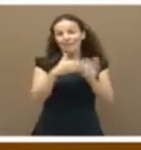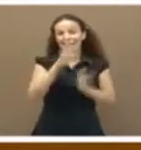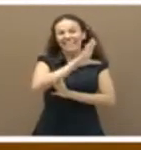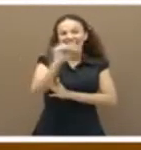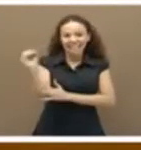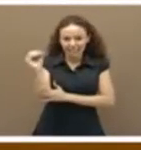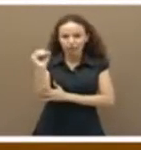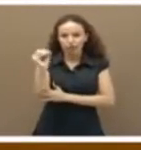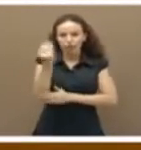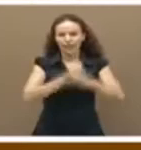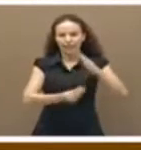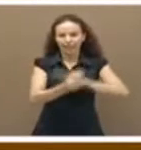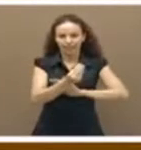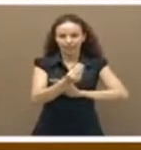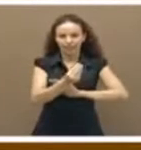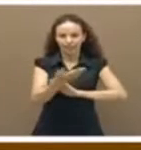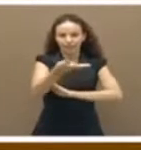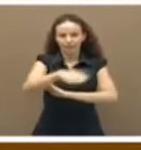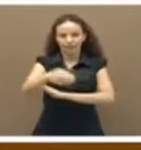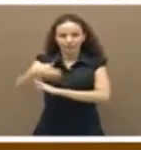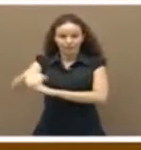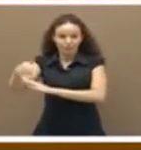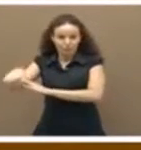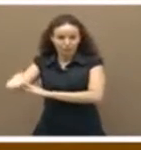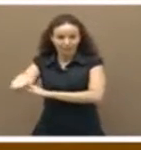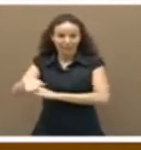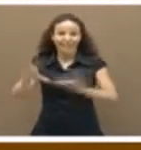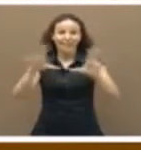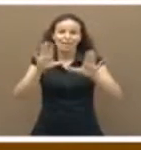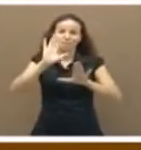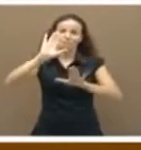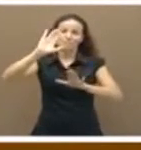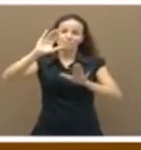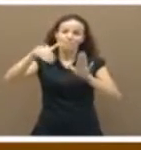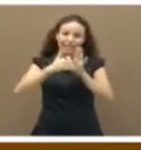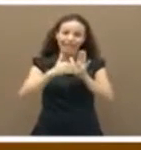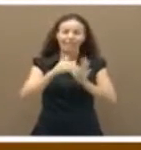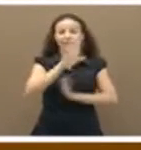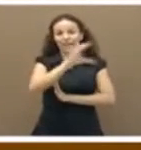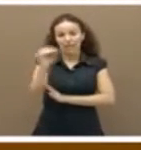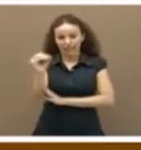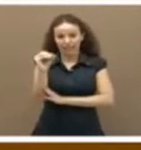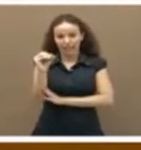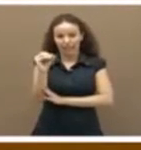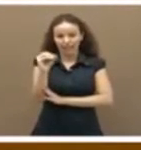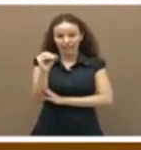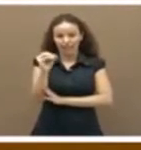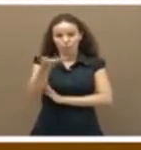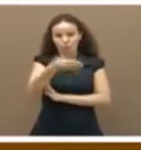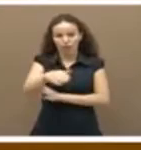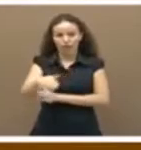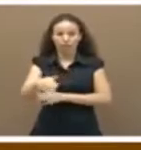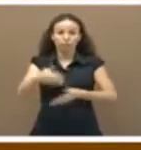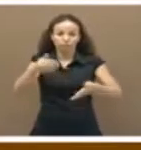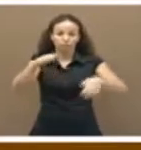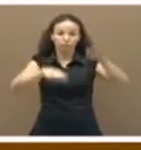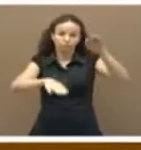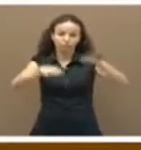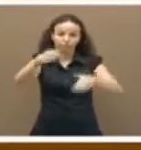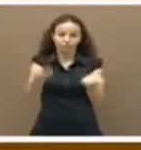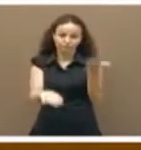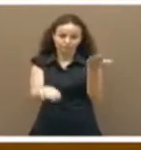nacimientos y fallecieron 10.568 personas, por lo que había un cierto equilibrio demográfico.